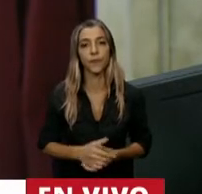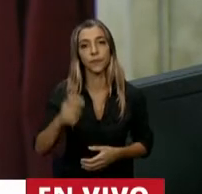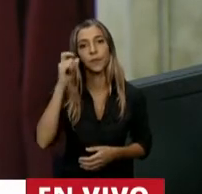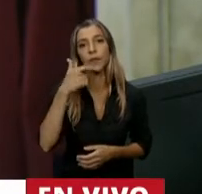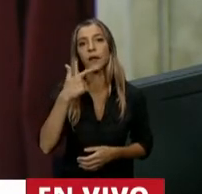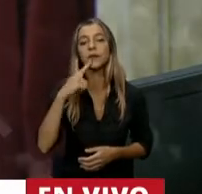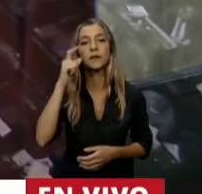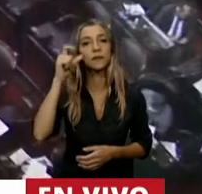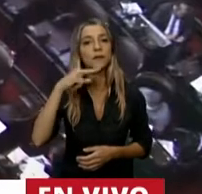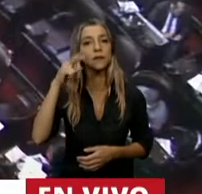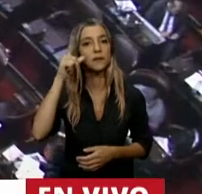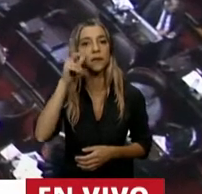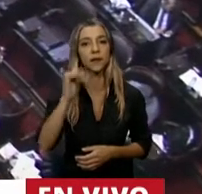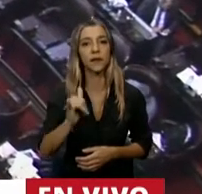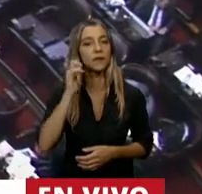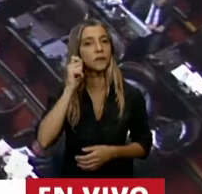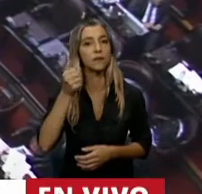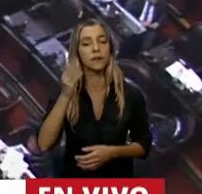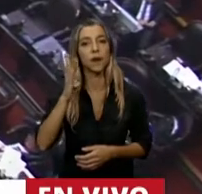Esteves, Gabriela.